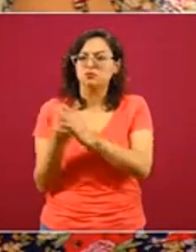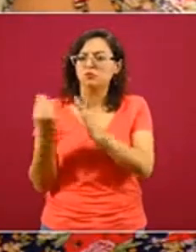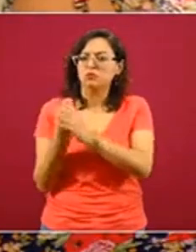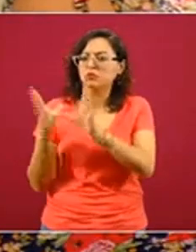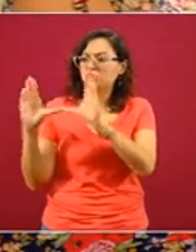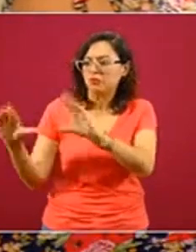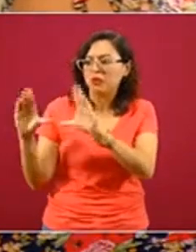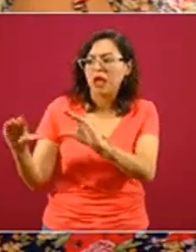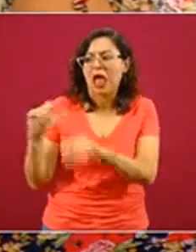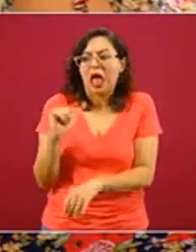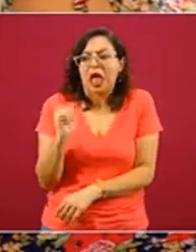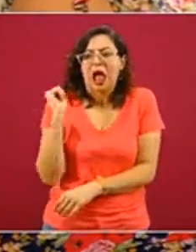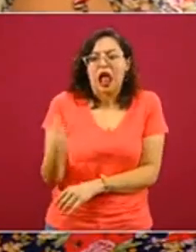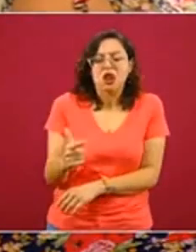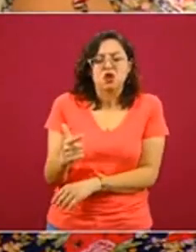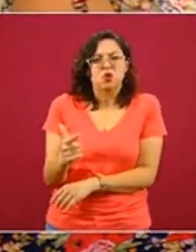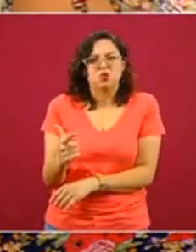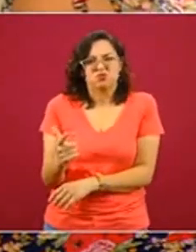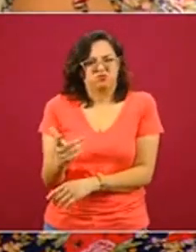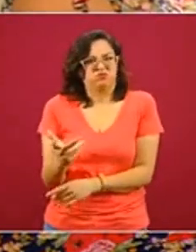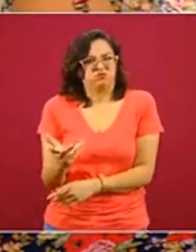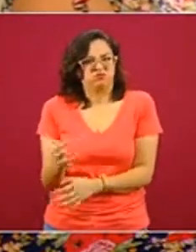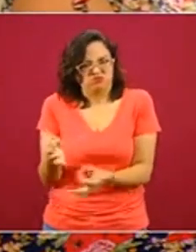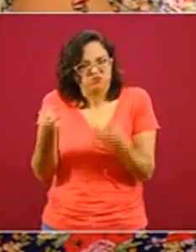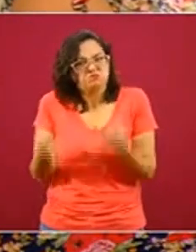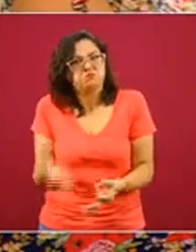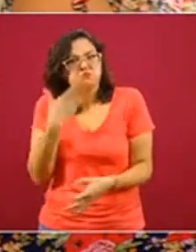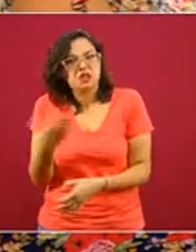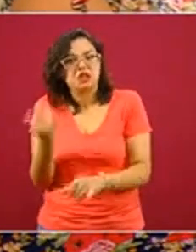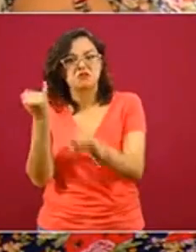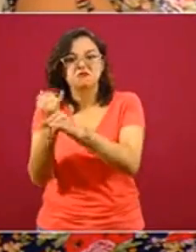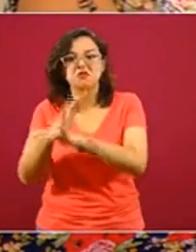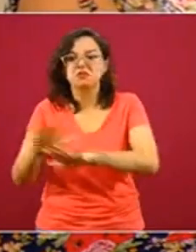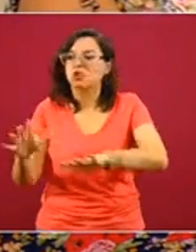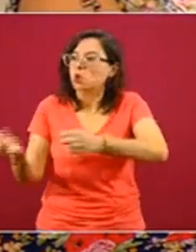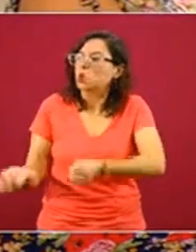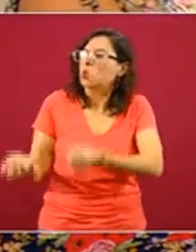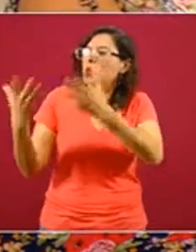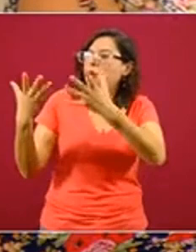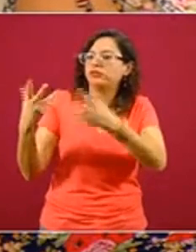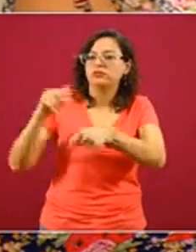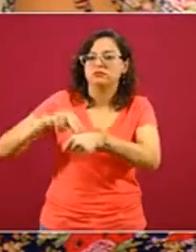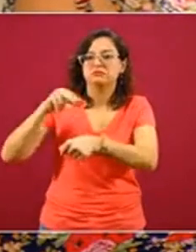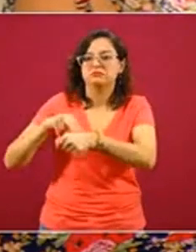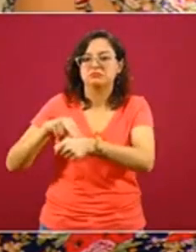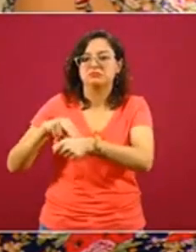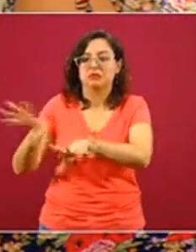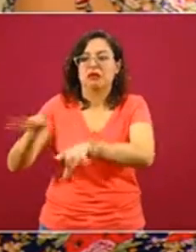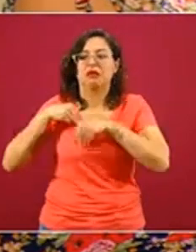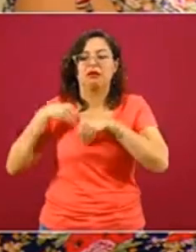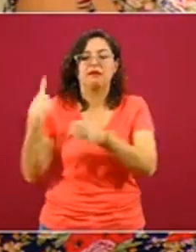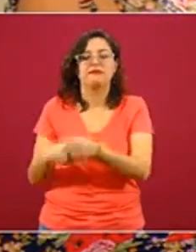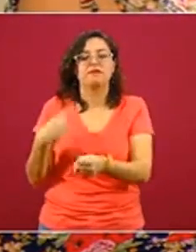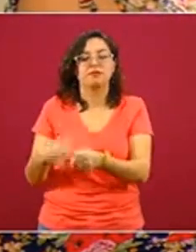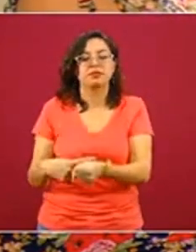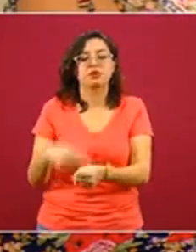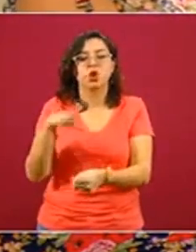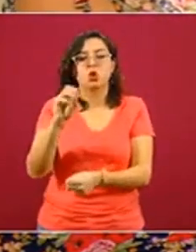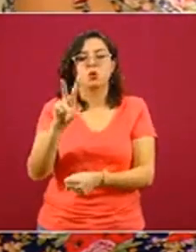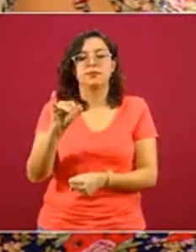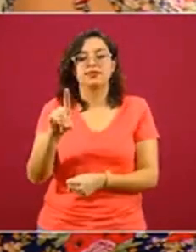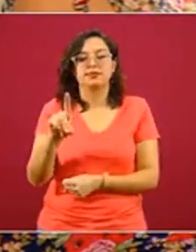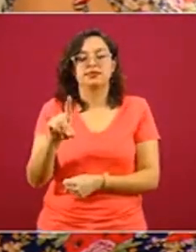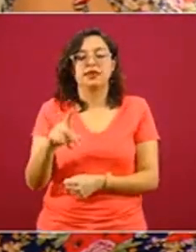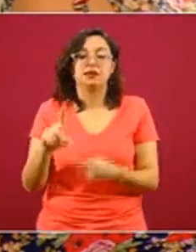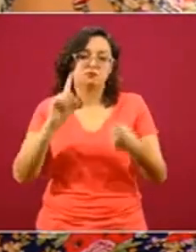tienen información de cuántos médicos de estos consultorios han salido contagiados o tienen COVID. Eso